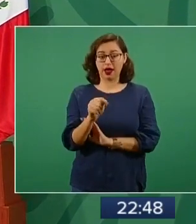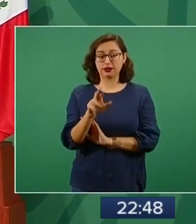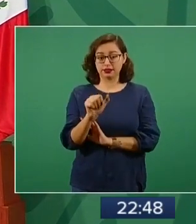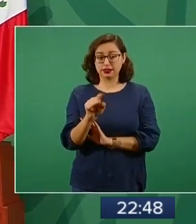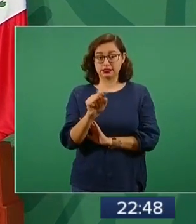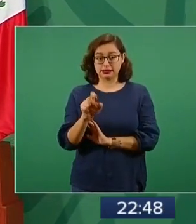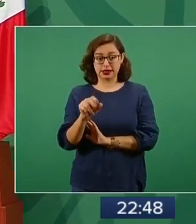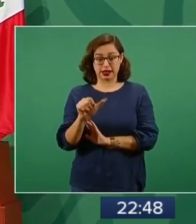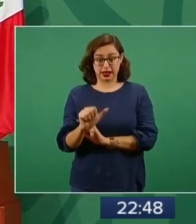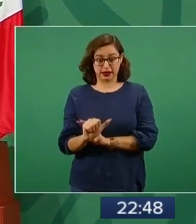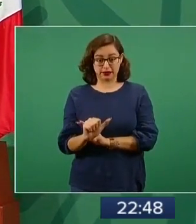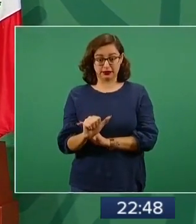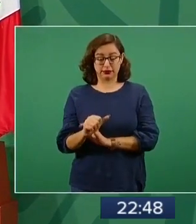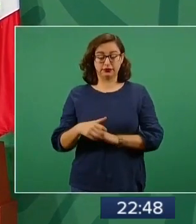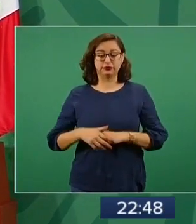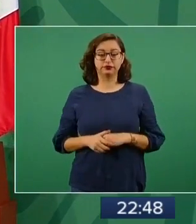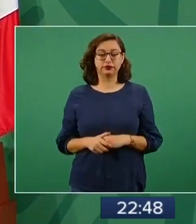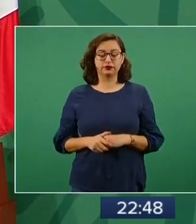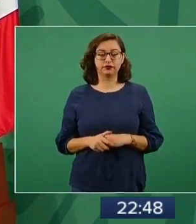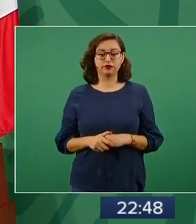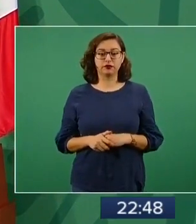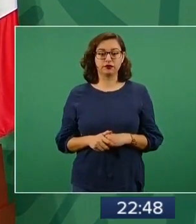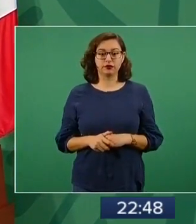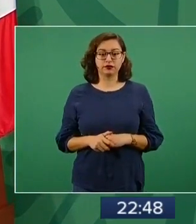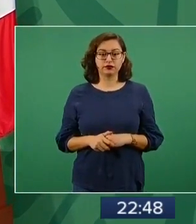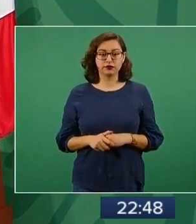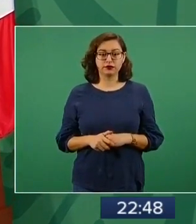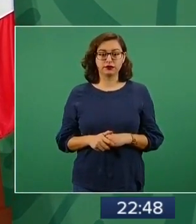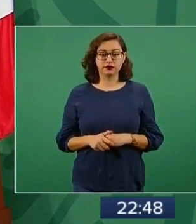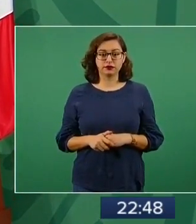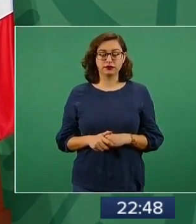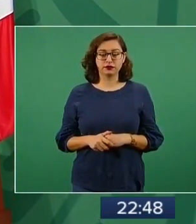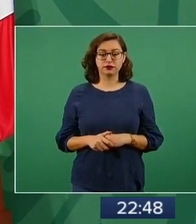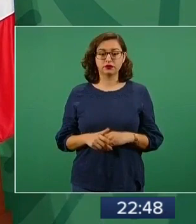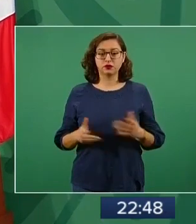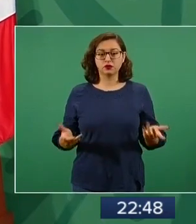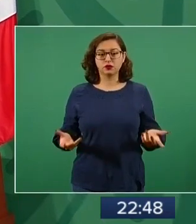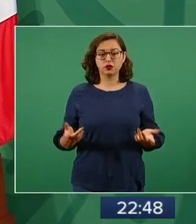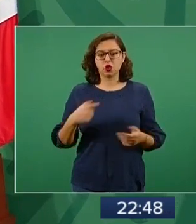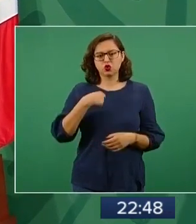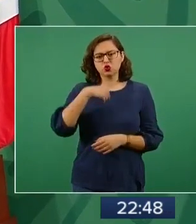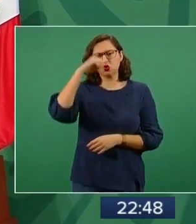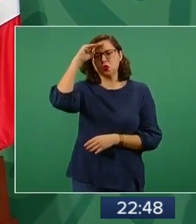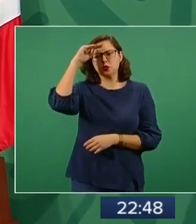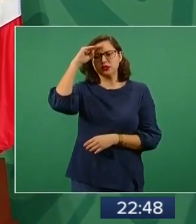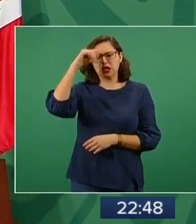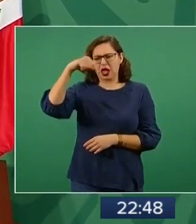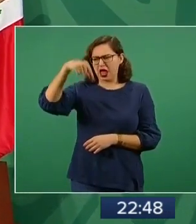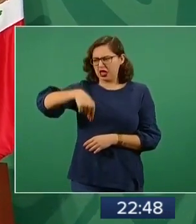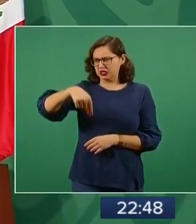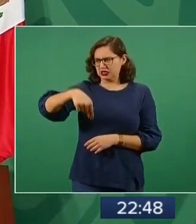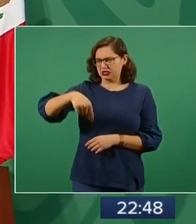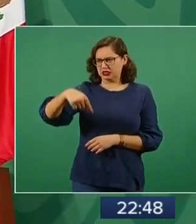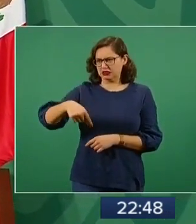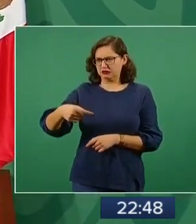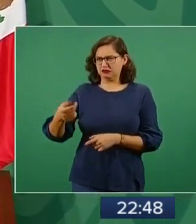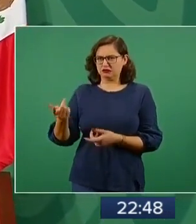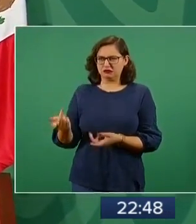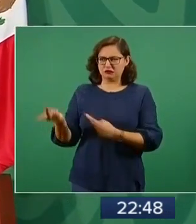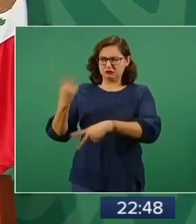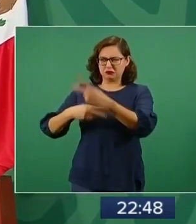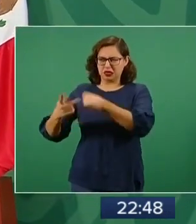Y había pensado no aplicármela aquí, en la mañanera, pero por todo